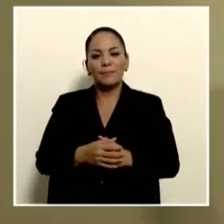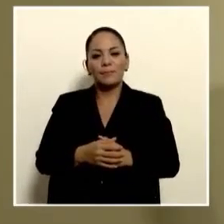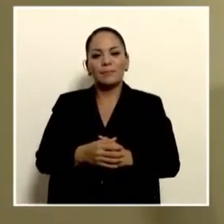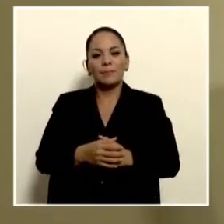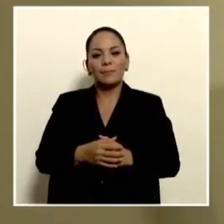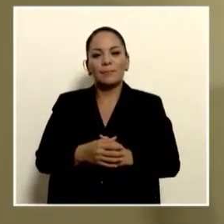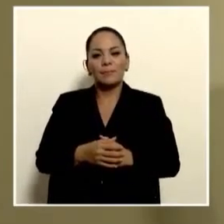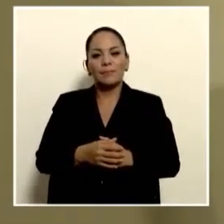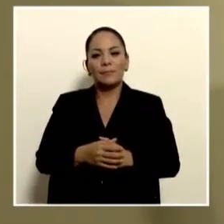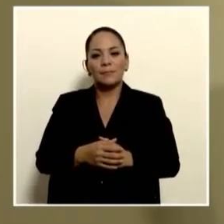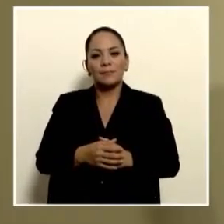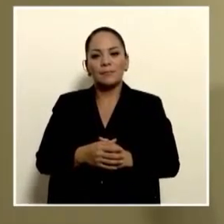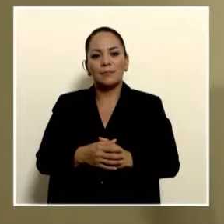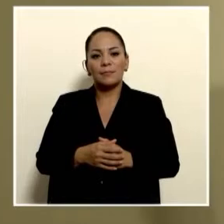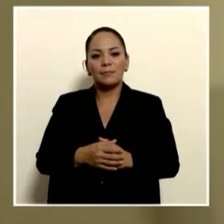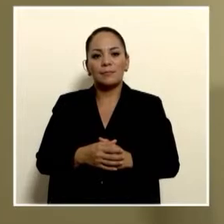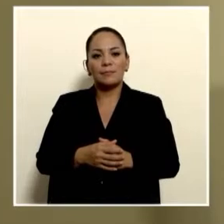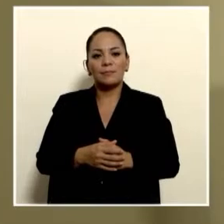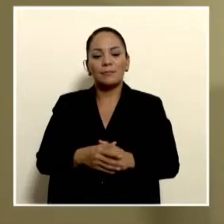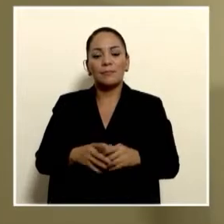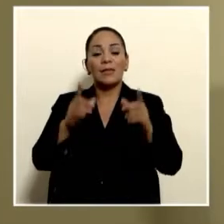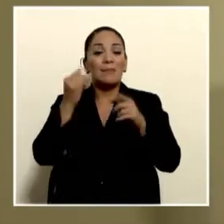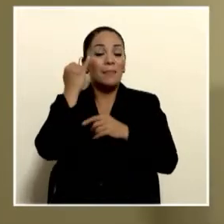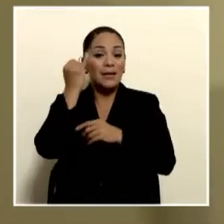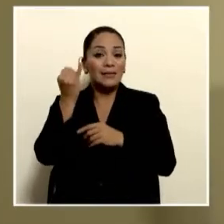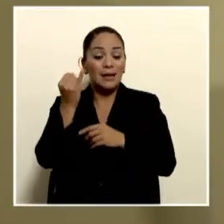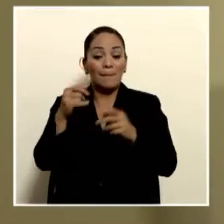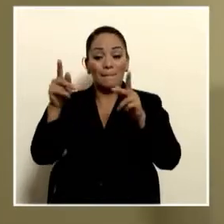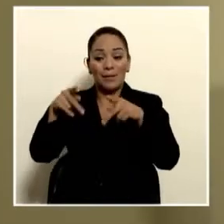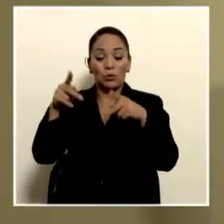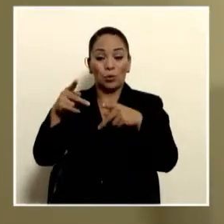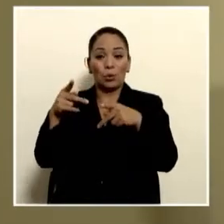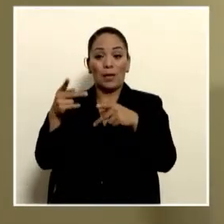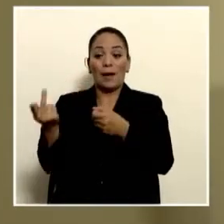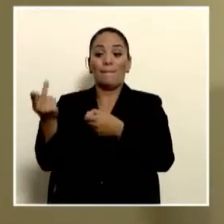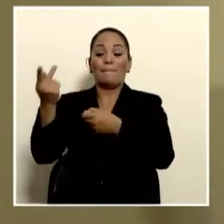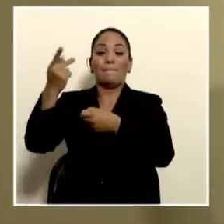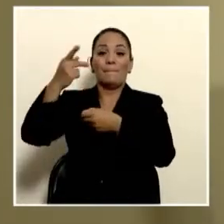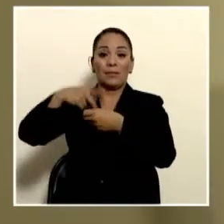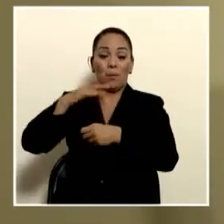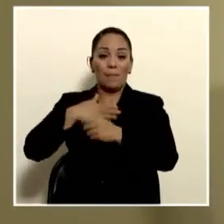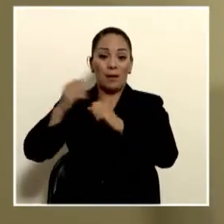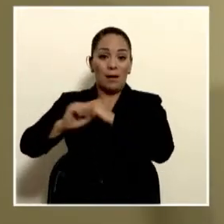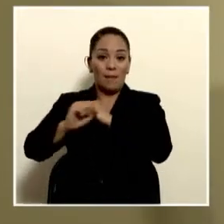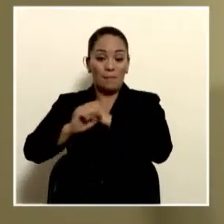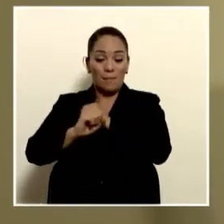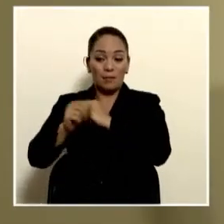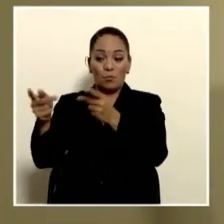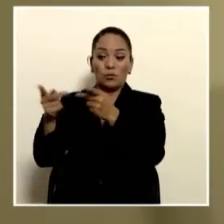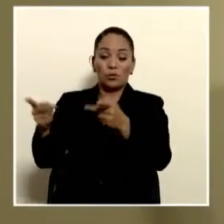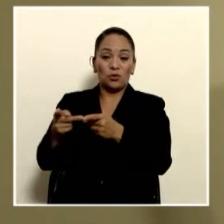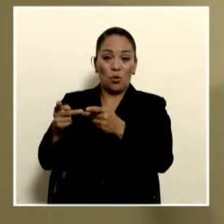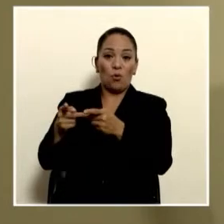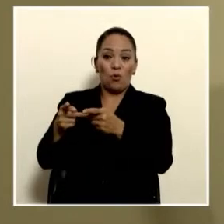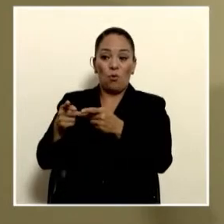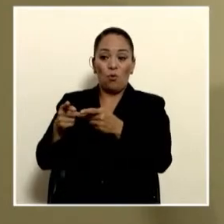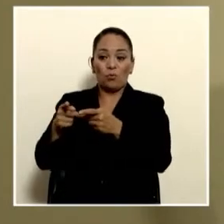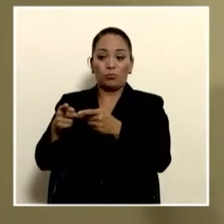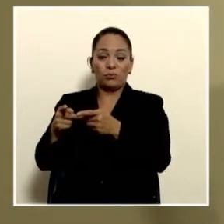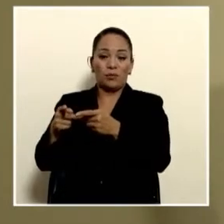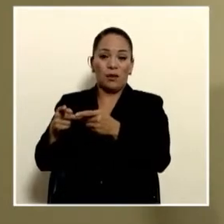haya participado en mi campaña, ni siquiera la persona que participó en mi campaña, el hijo con una posición accionaria